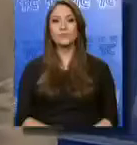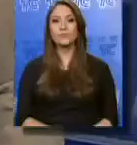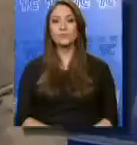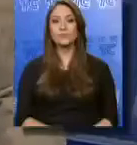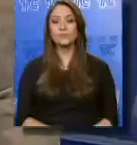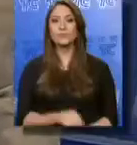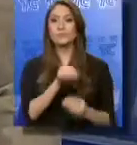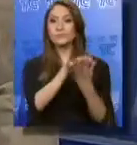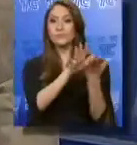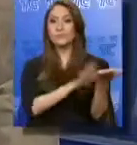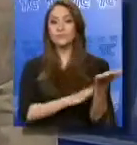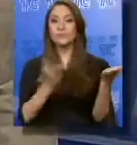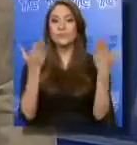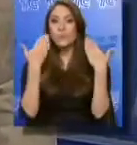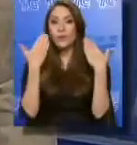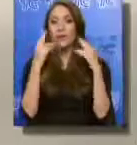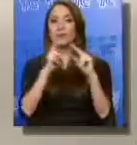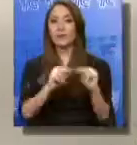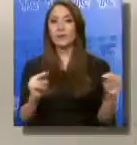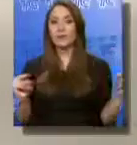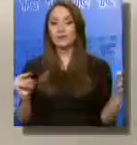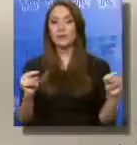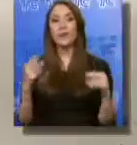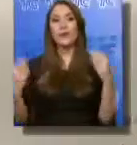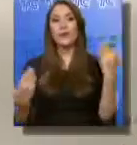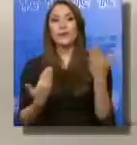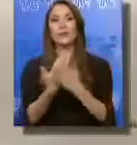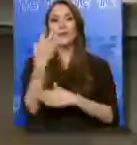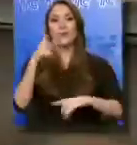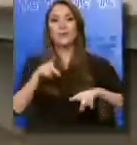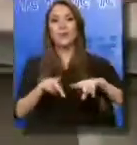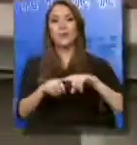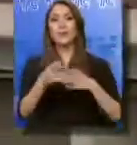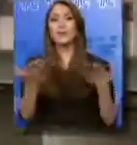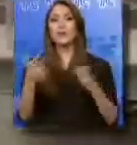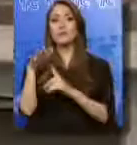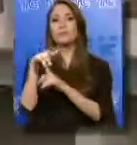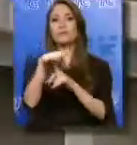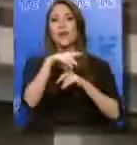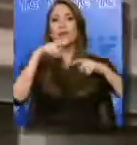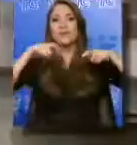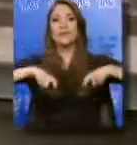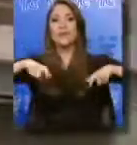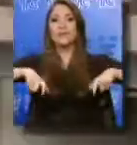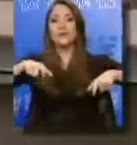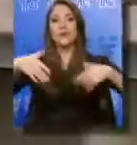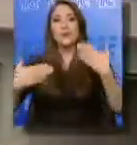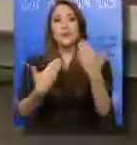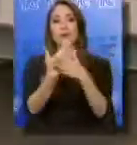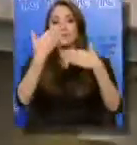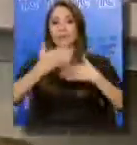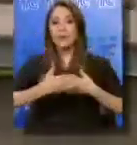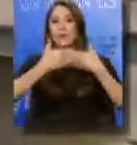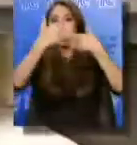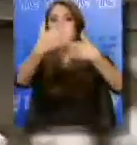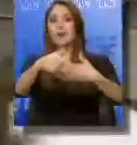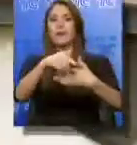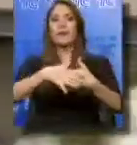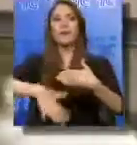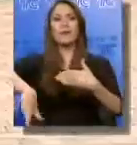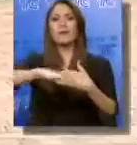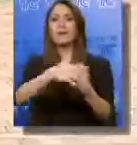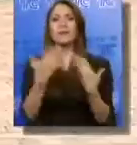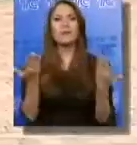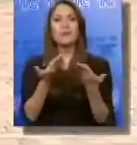Como parte del proyecto Guayaquil Ecológico, se inauguró un nuevo sector en el Parque Samanes para deleite de la comunidad. El área Senderos cuenta